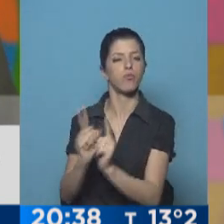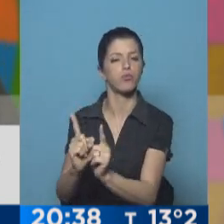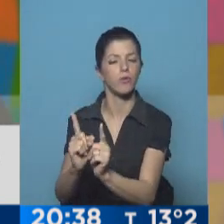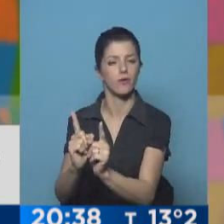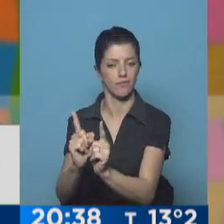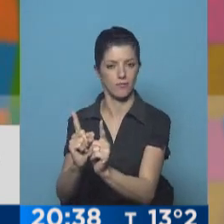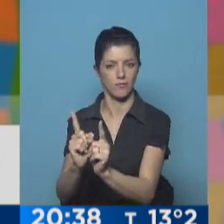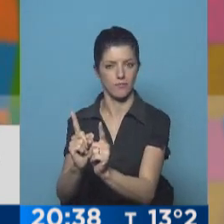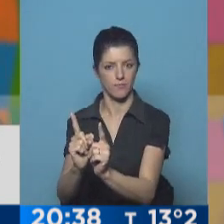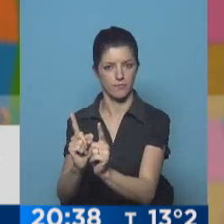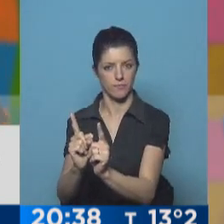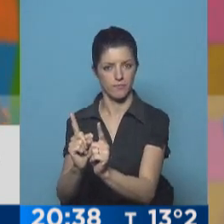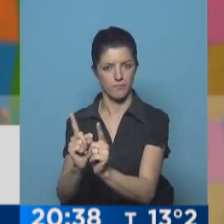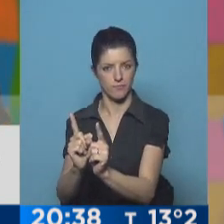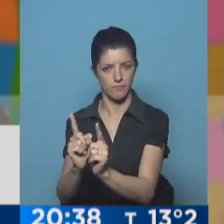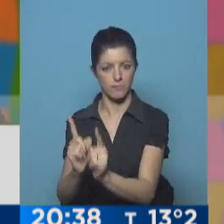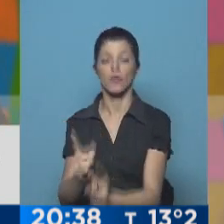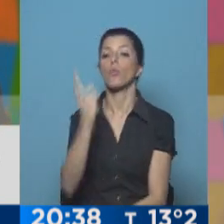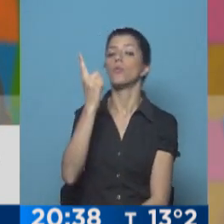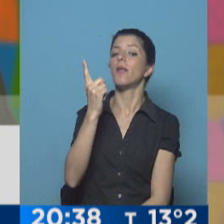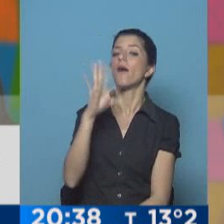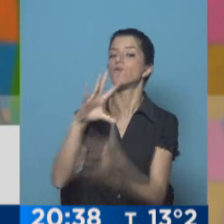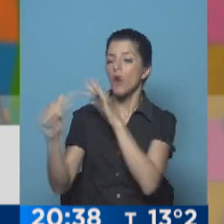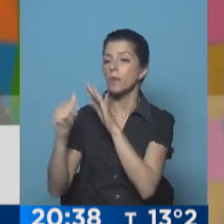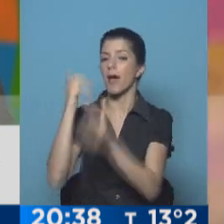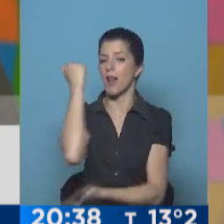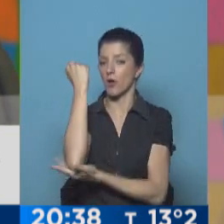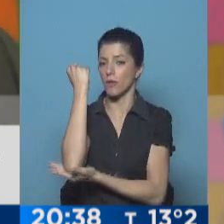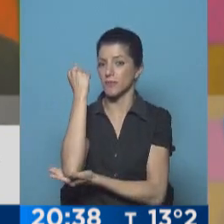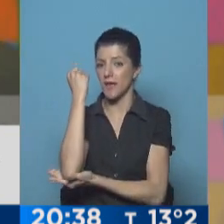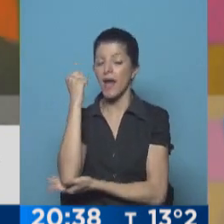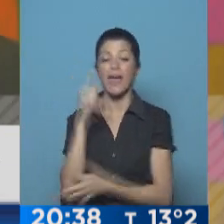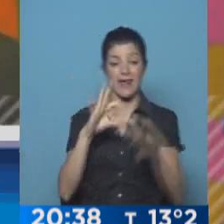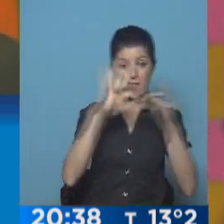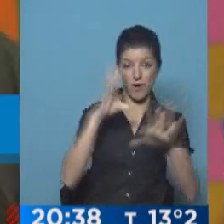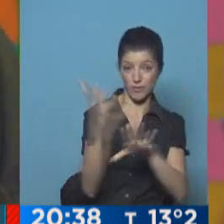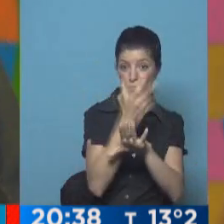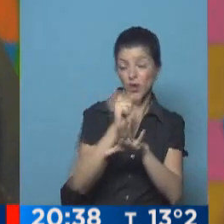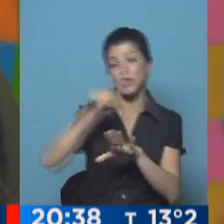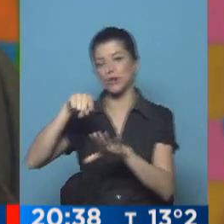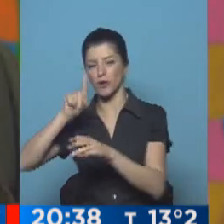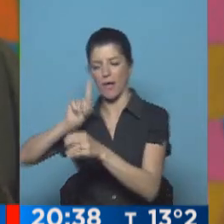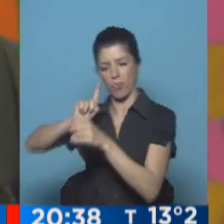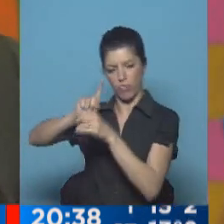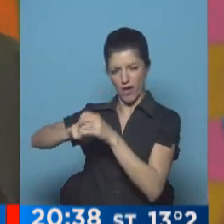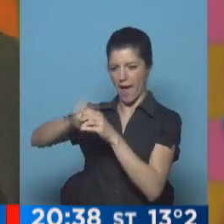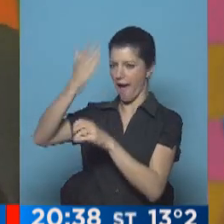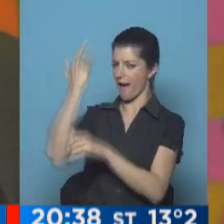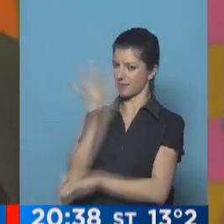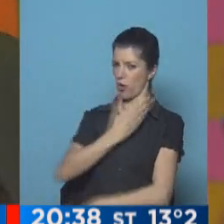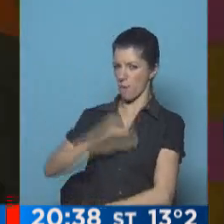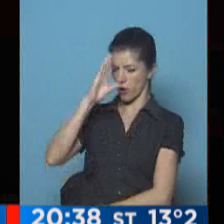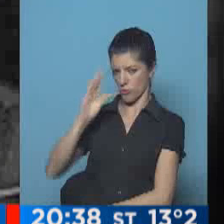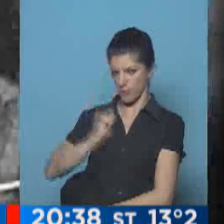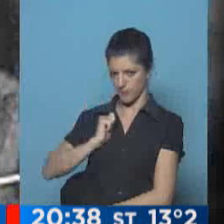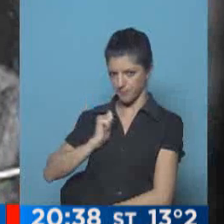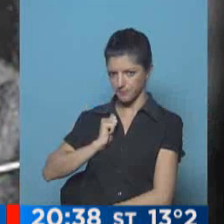una una vida económica desarrollada en democra algunas complicidades con eh ciertos hechos